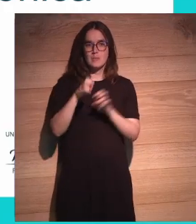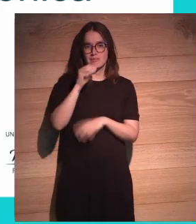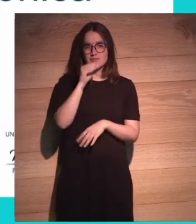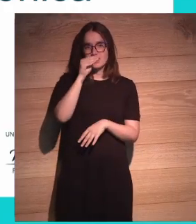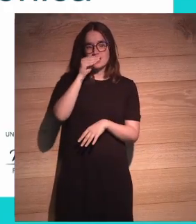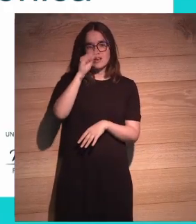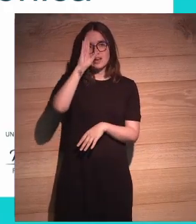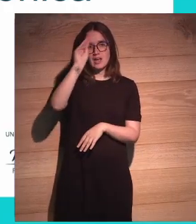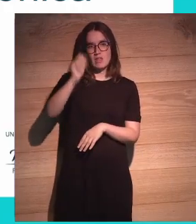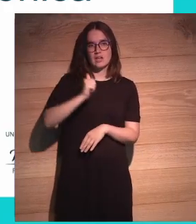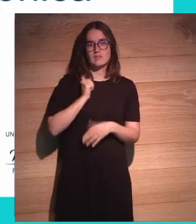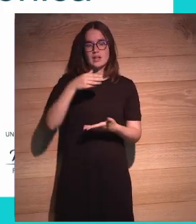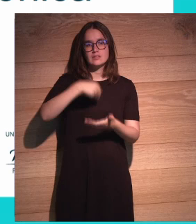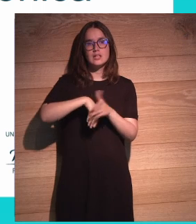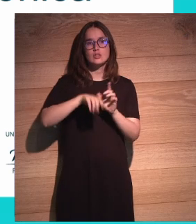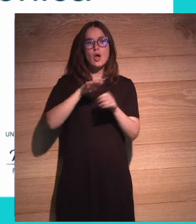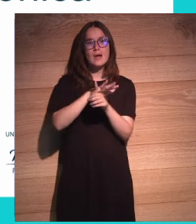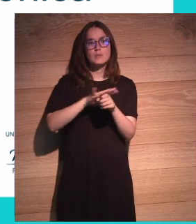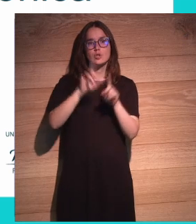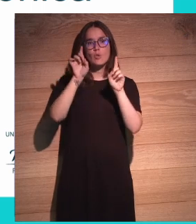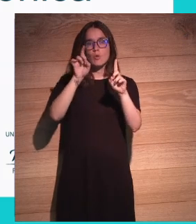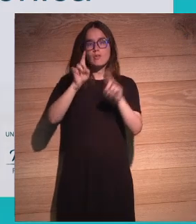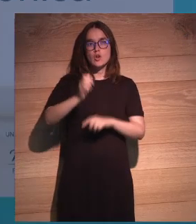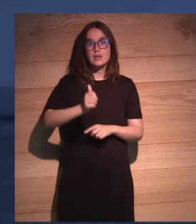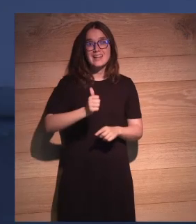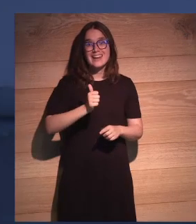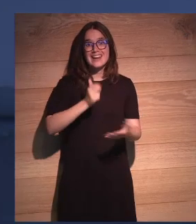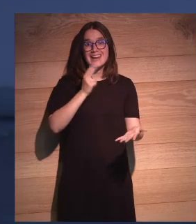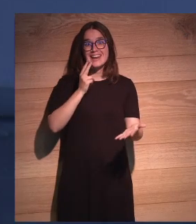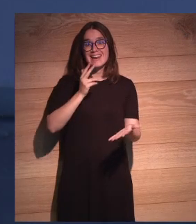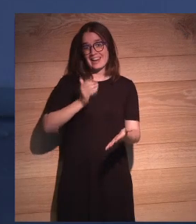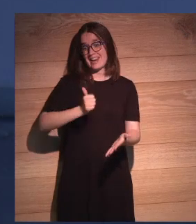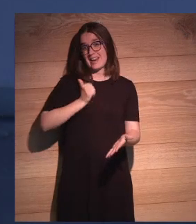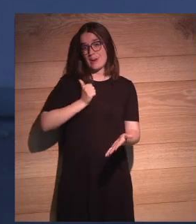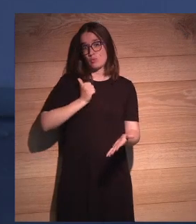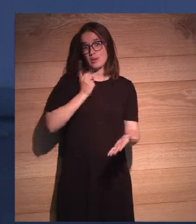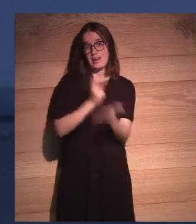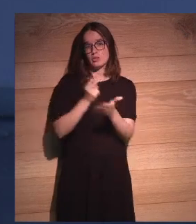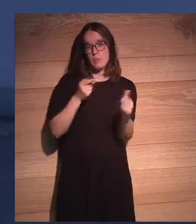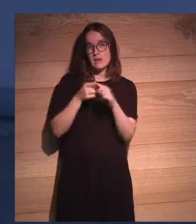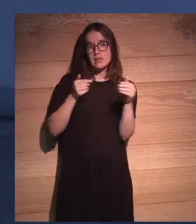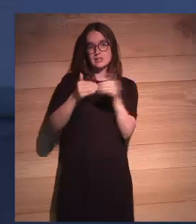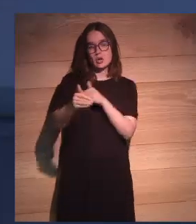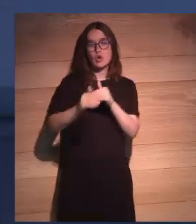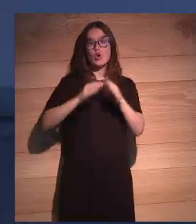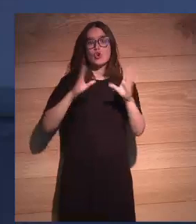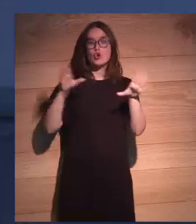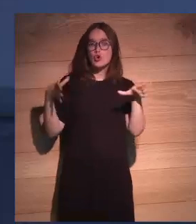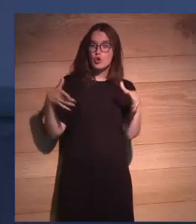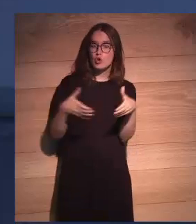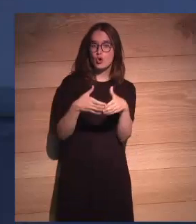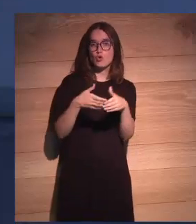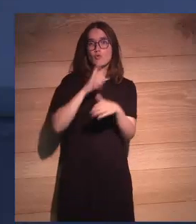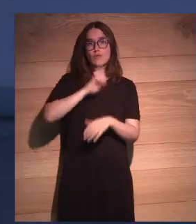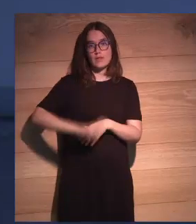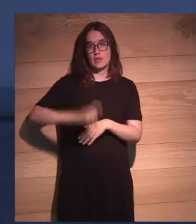inteligencia artificial en la educación, retos y oportunidades para el desarrollo, que se ha elaborado por la Fundación Profuturo conjuntamente